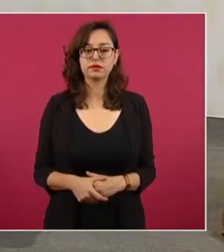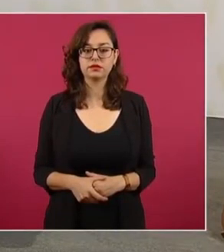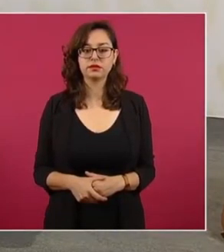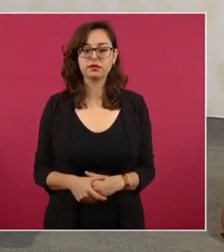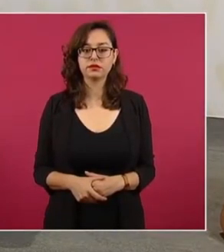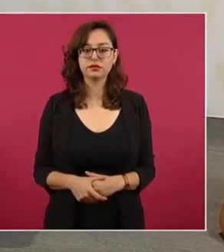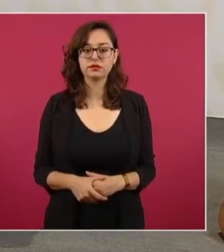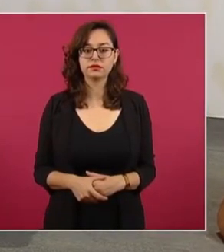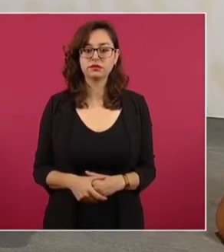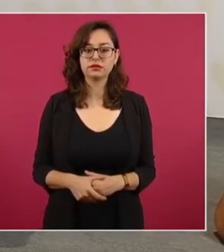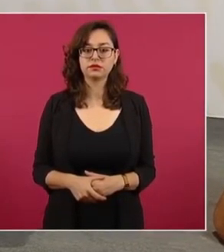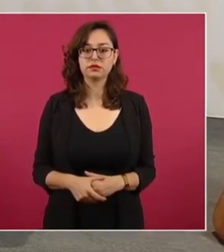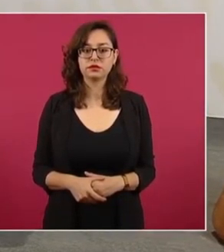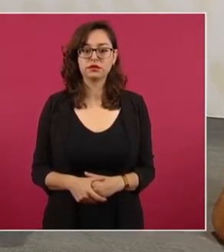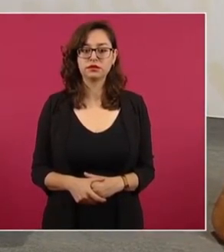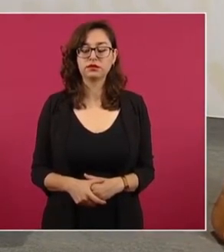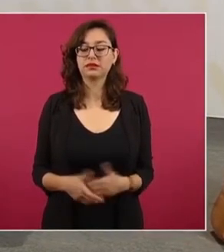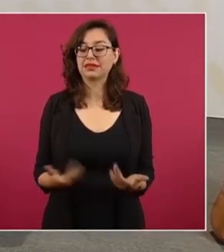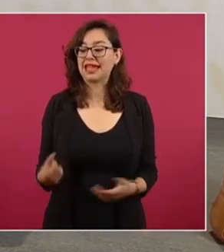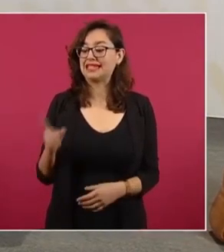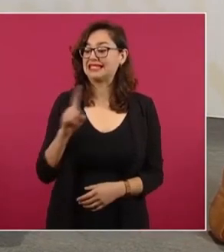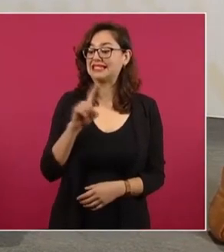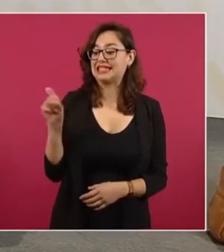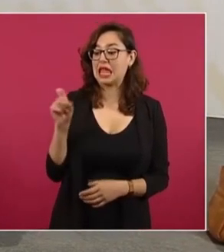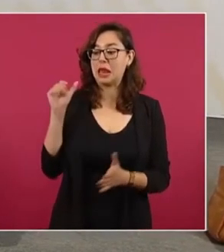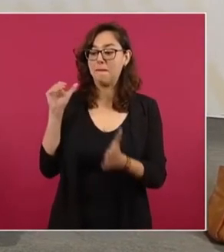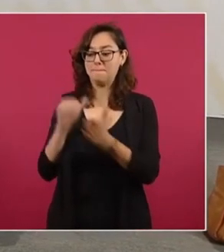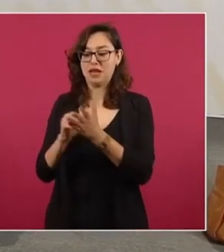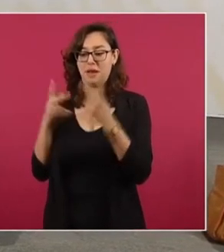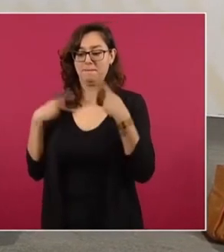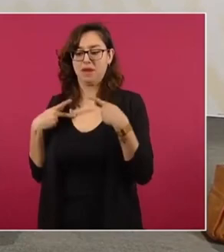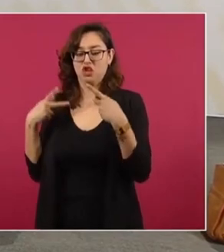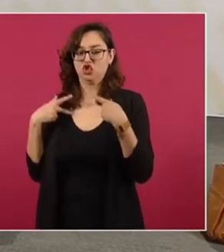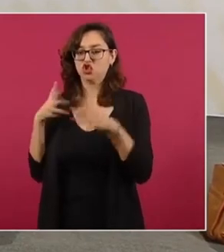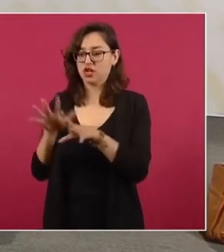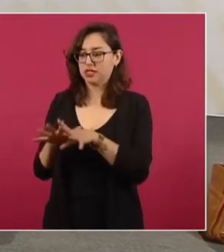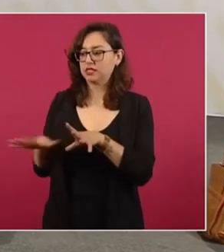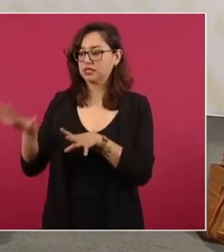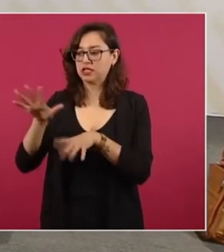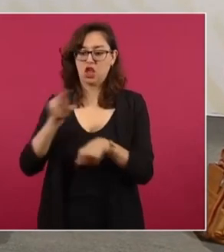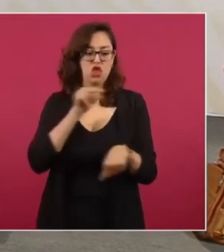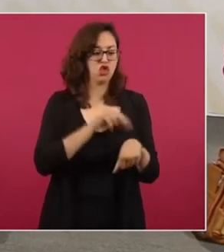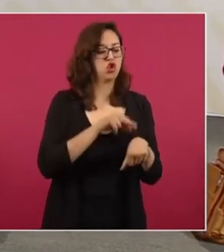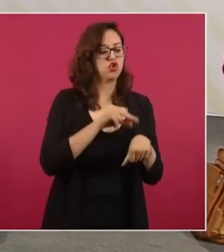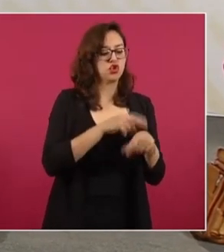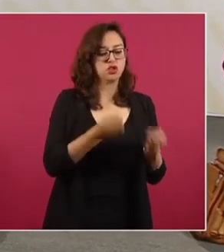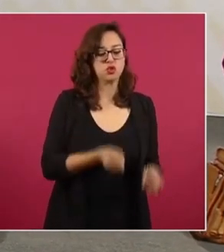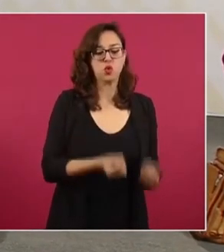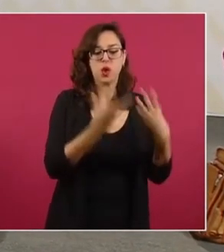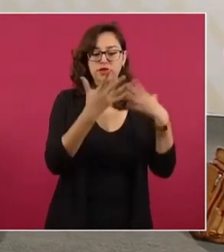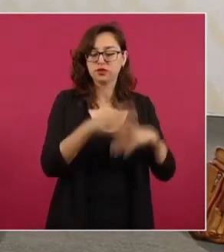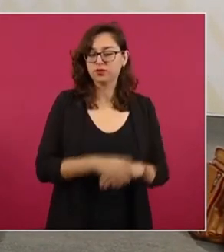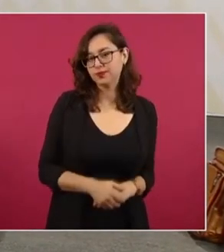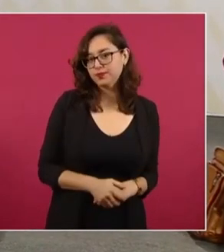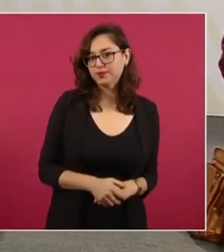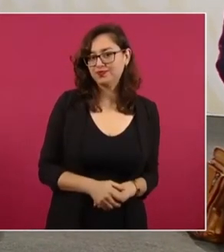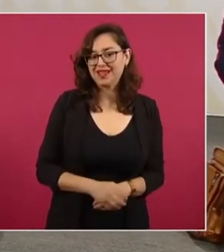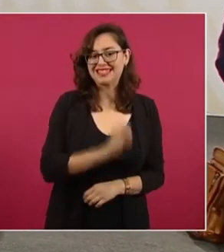por 100,000 habitantes. Sí. Y se